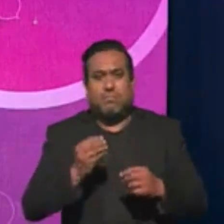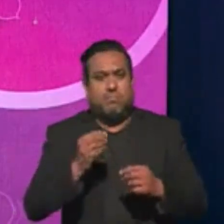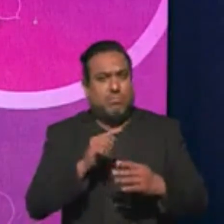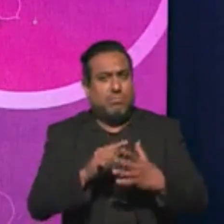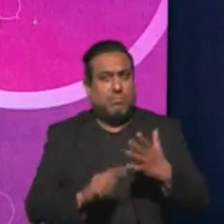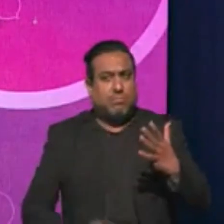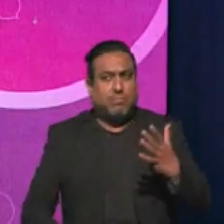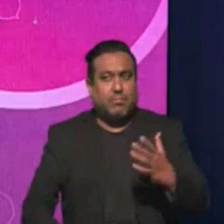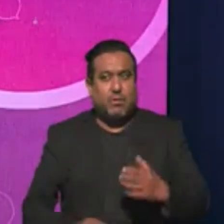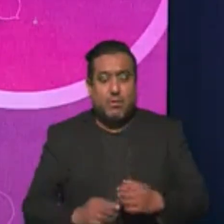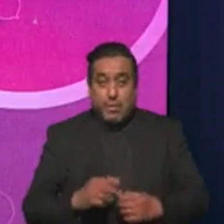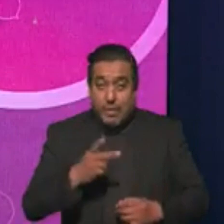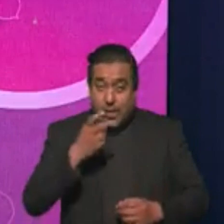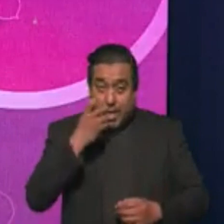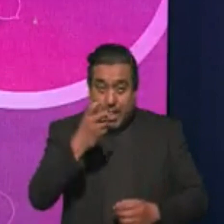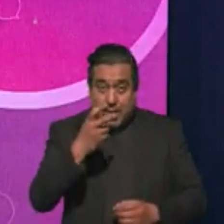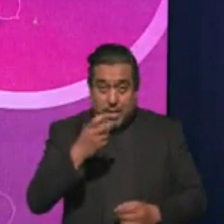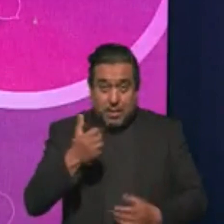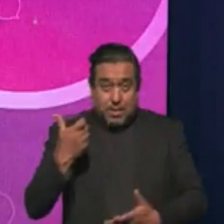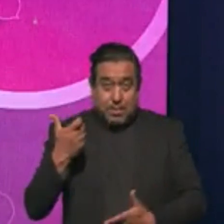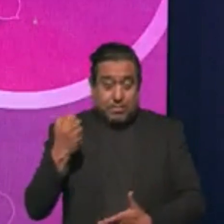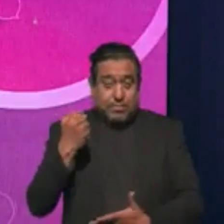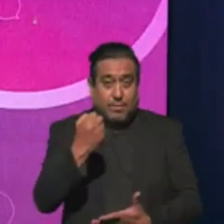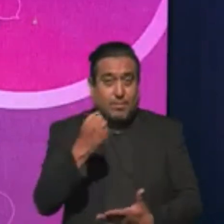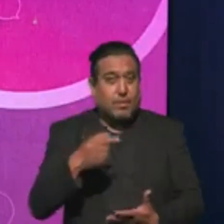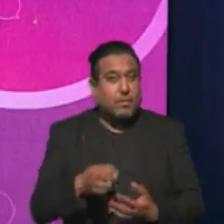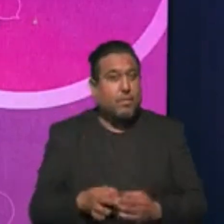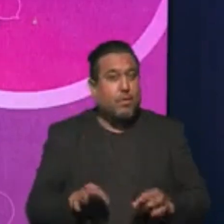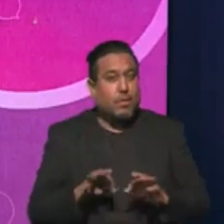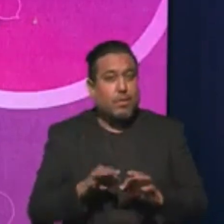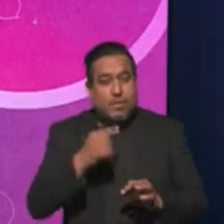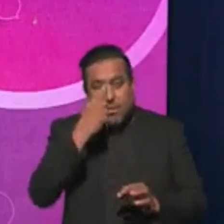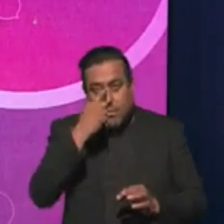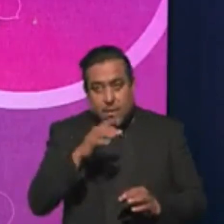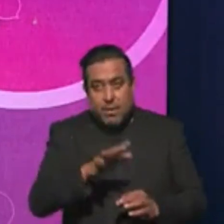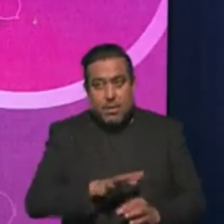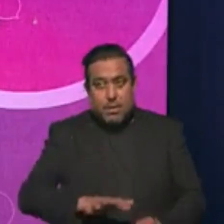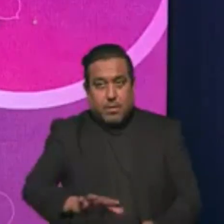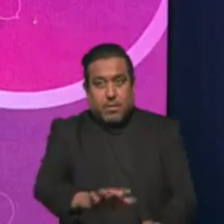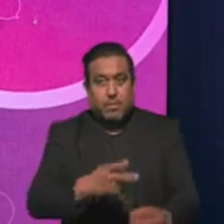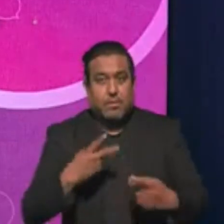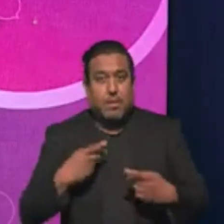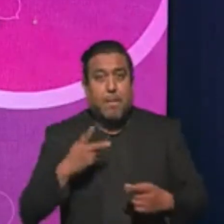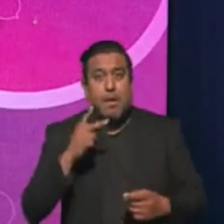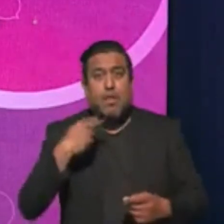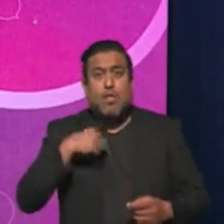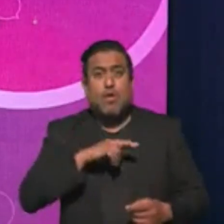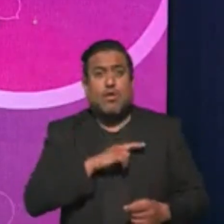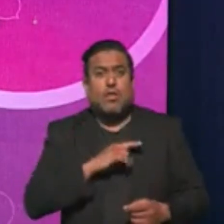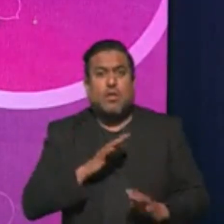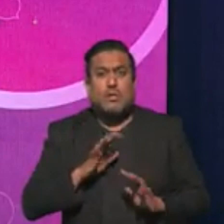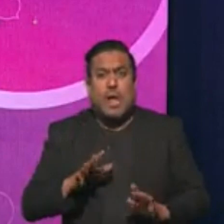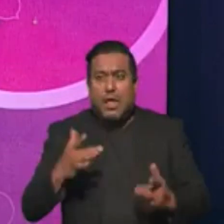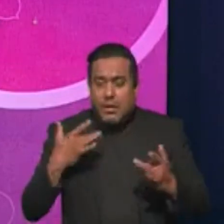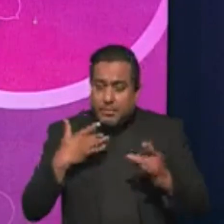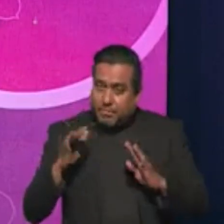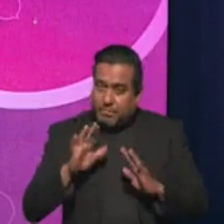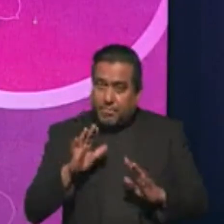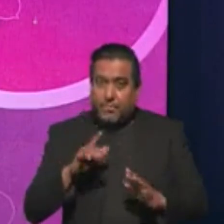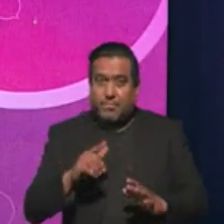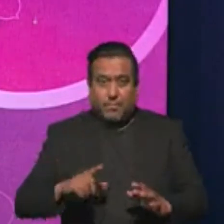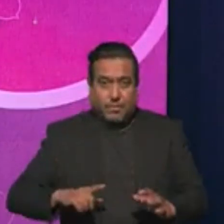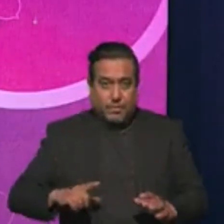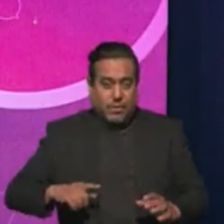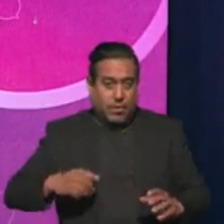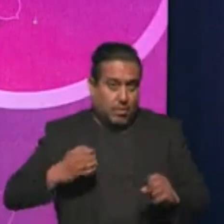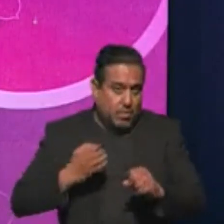esta limitación de recursos es importante pero no hemos claudicado con apoyo del gobierno del estado